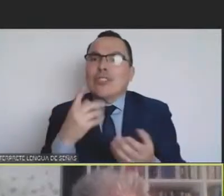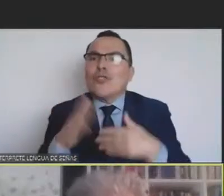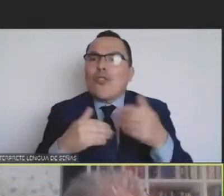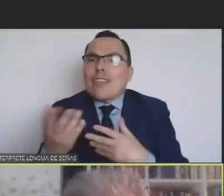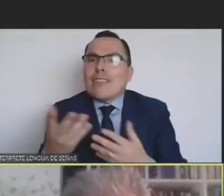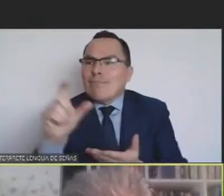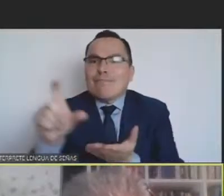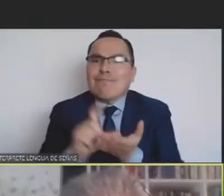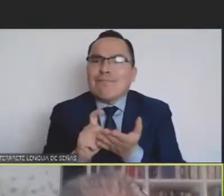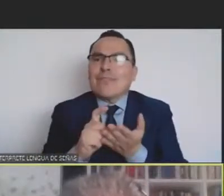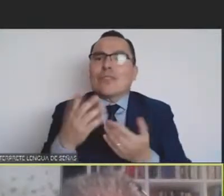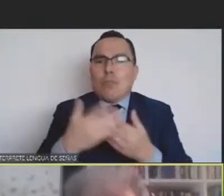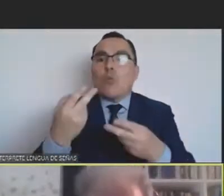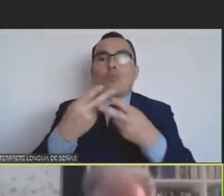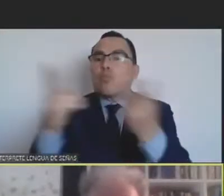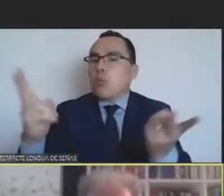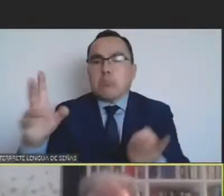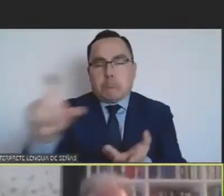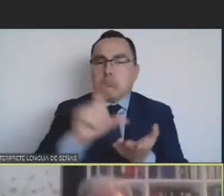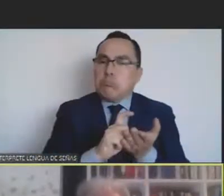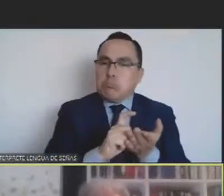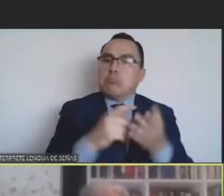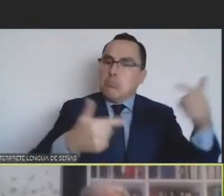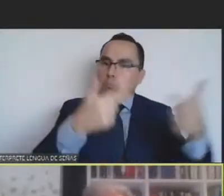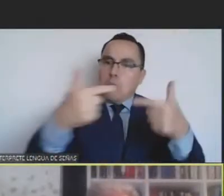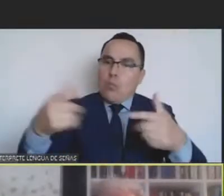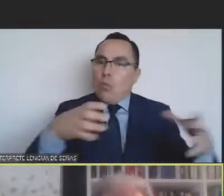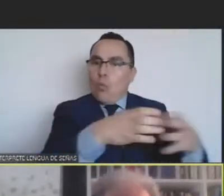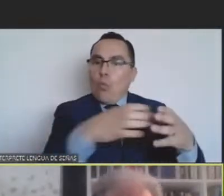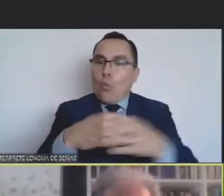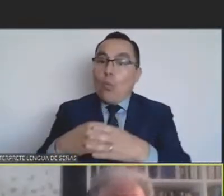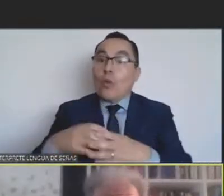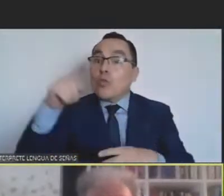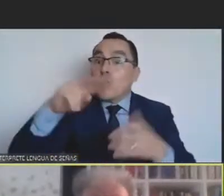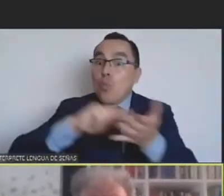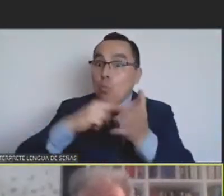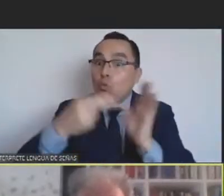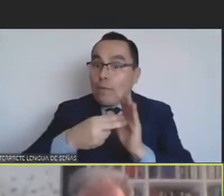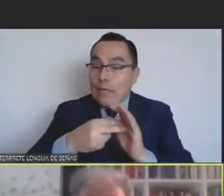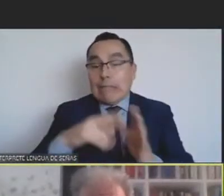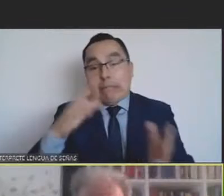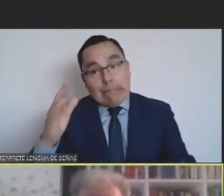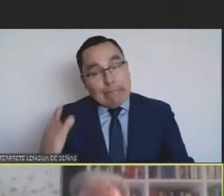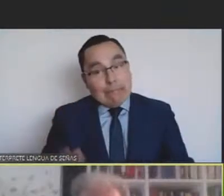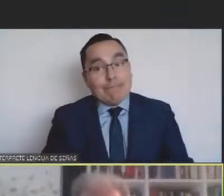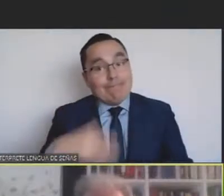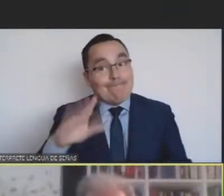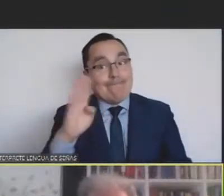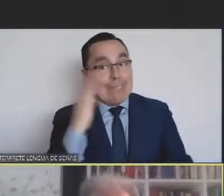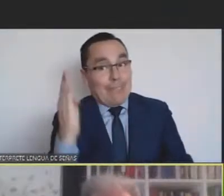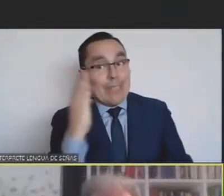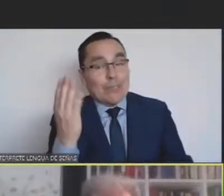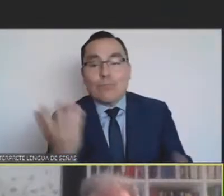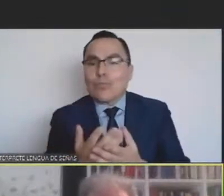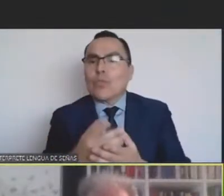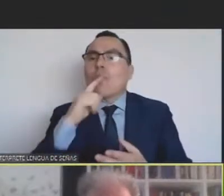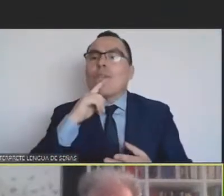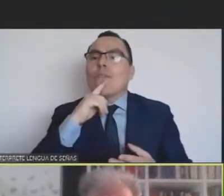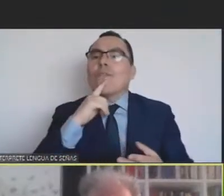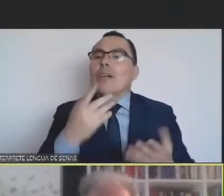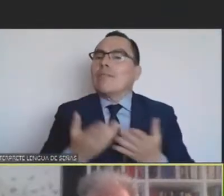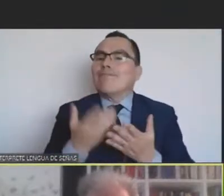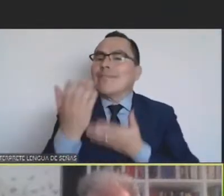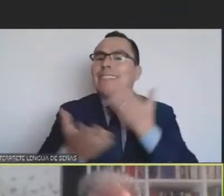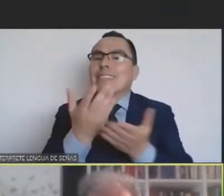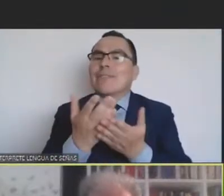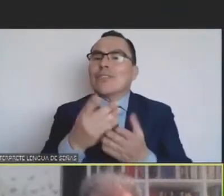también de los partidos políticos. Pero hay un problema fundamental que no se ha resuelto y que es que el servicio electoral lo hace bien